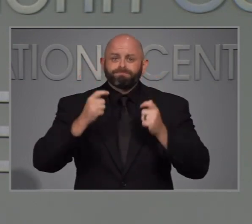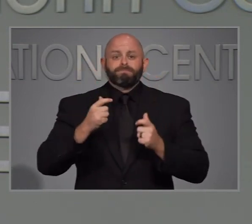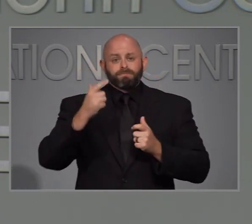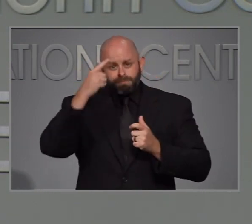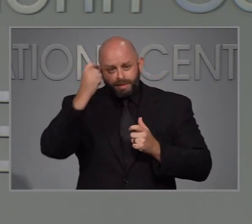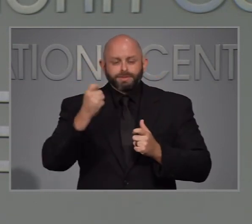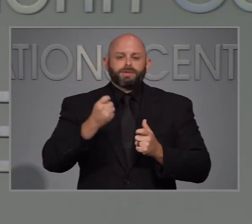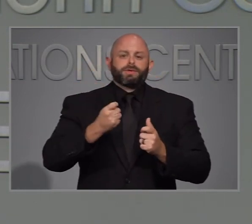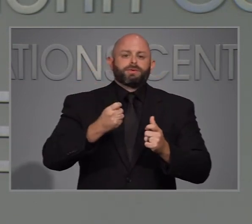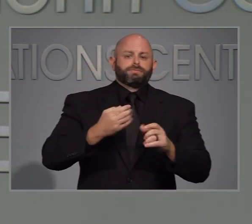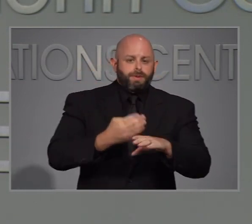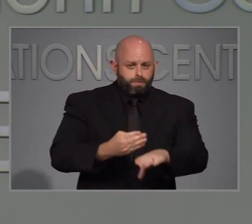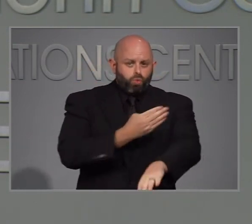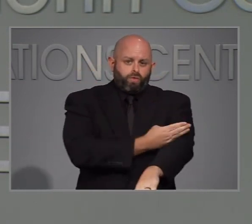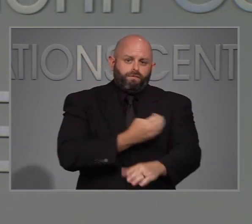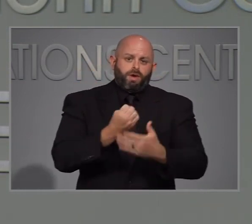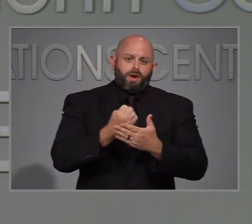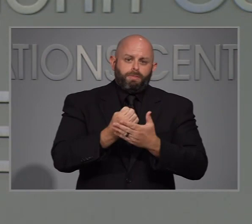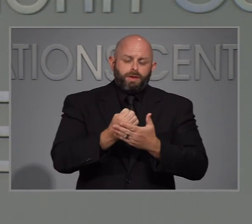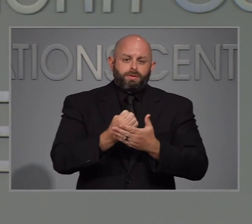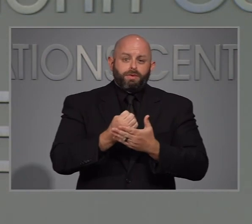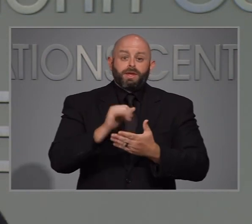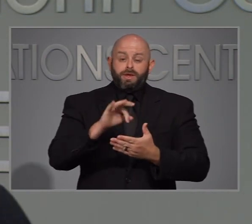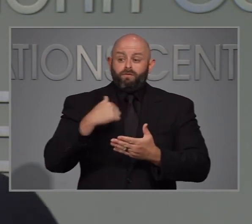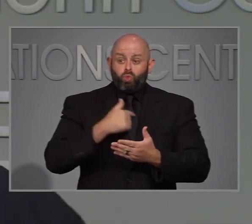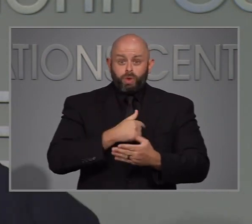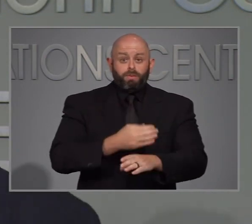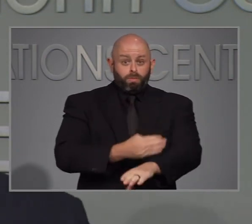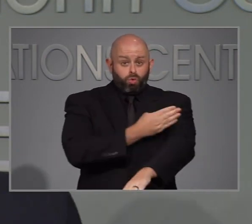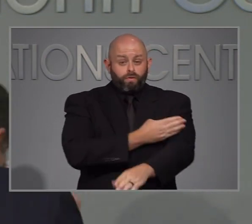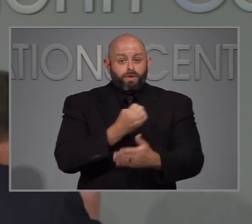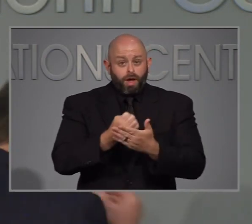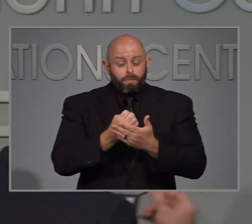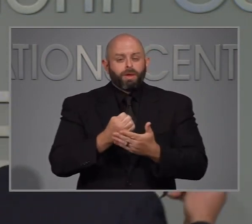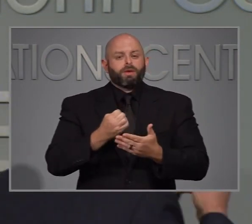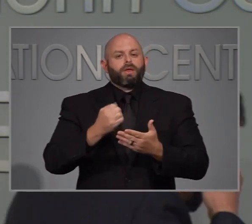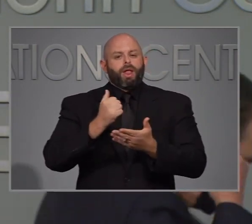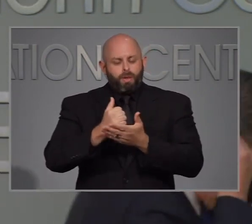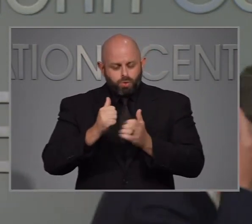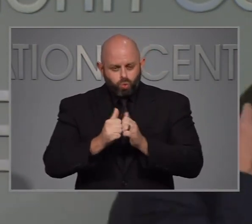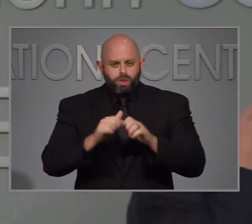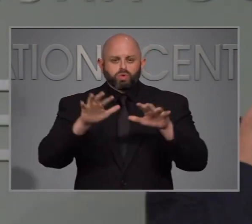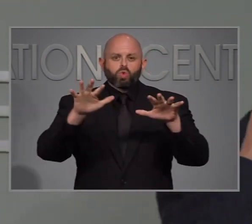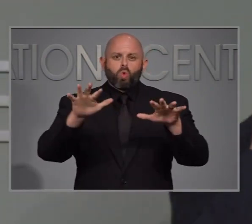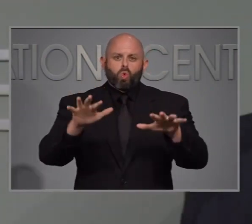mejorar la economía. Reducir la propagación va a lograrlo. Doctora Cohen.